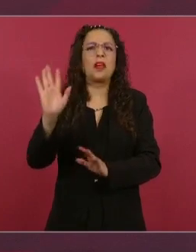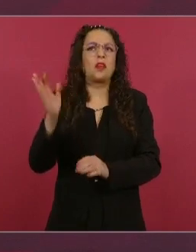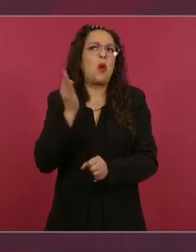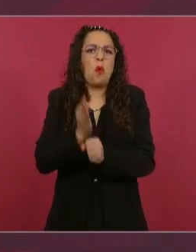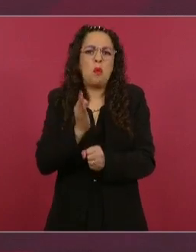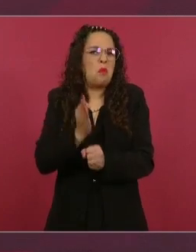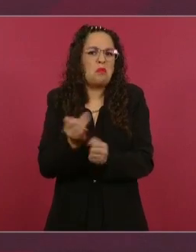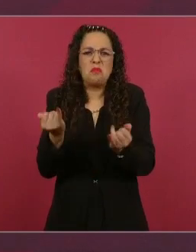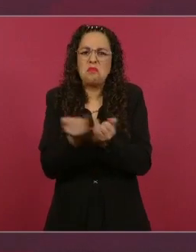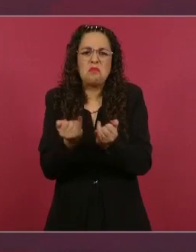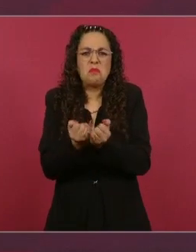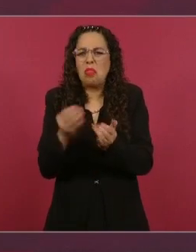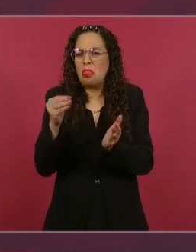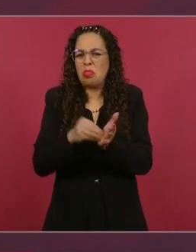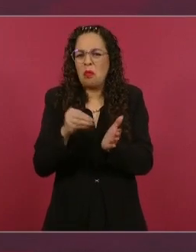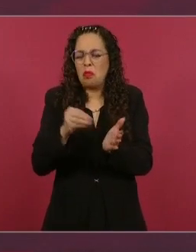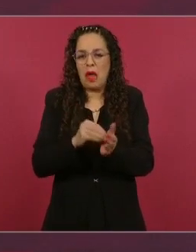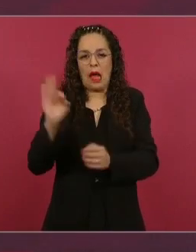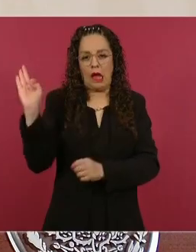ver,